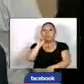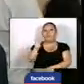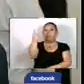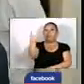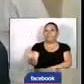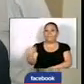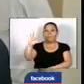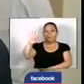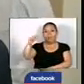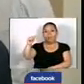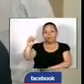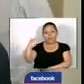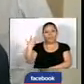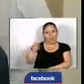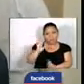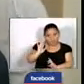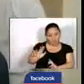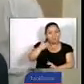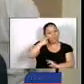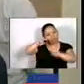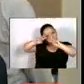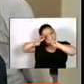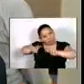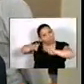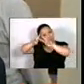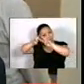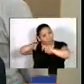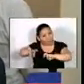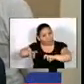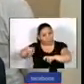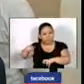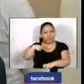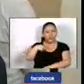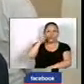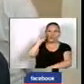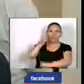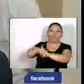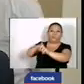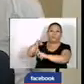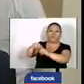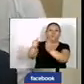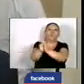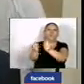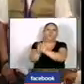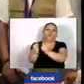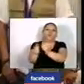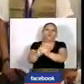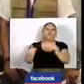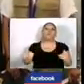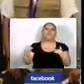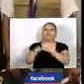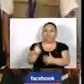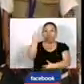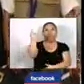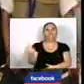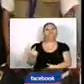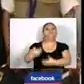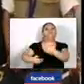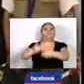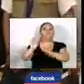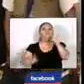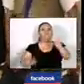que ya han iniciado con la investigación y si hay lugar a cometimiento de delito van a procesar también a esa persona.